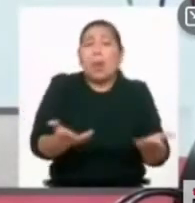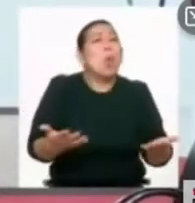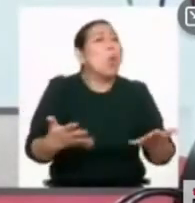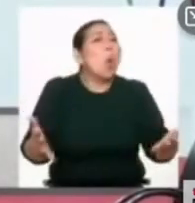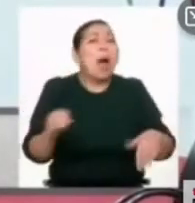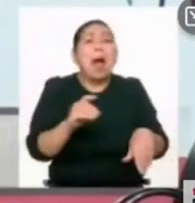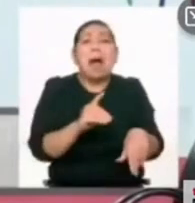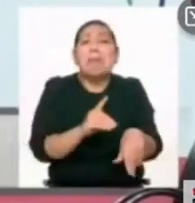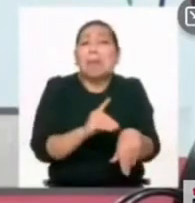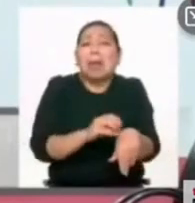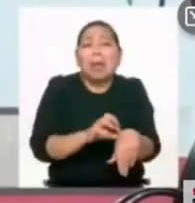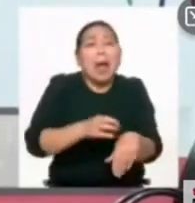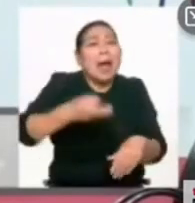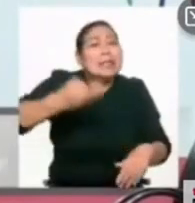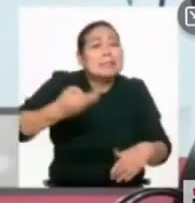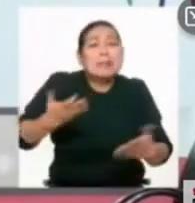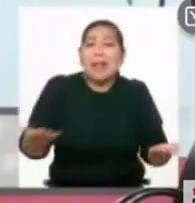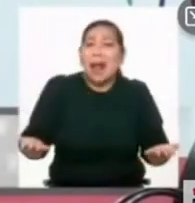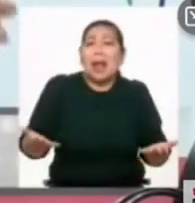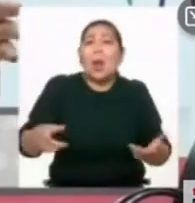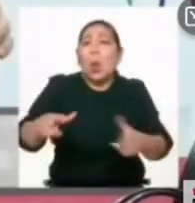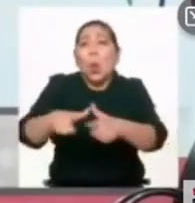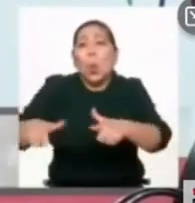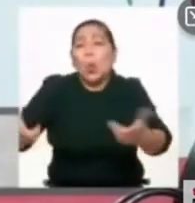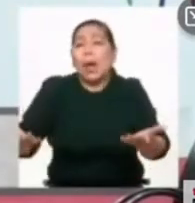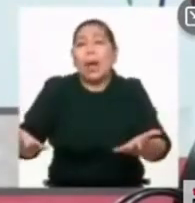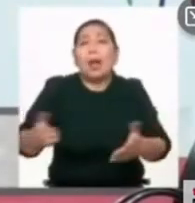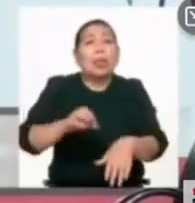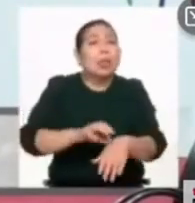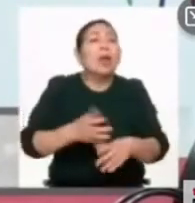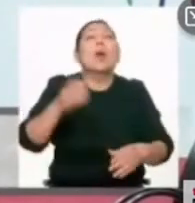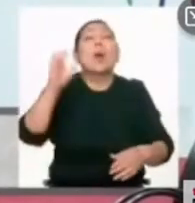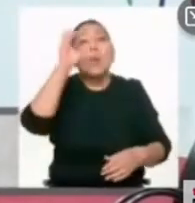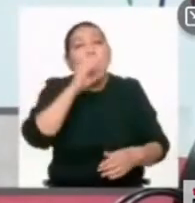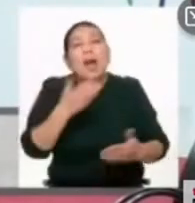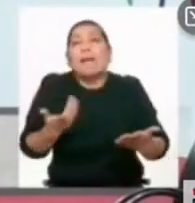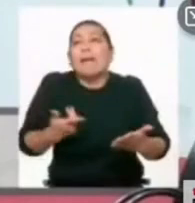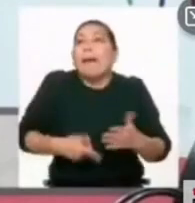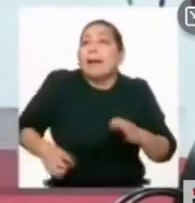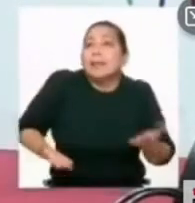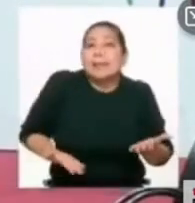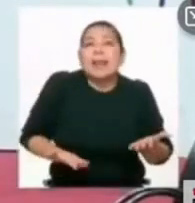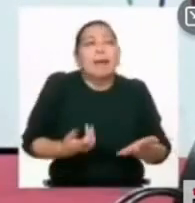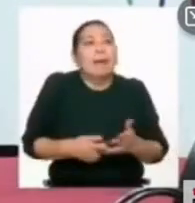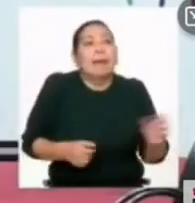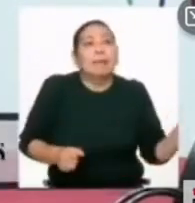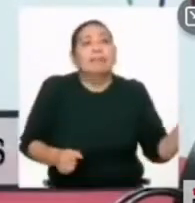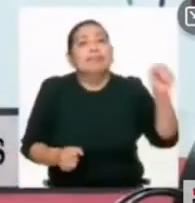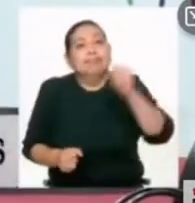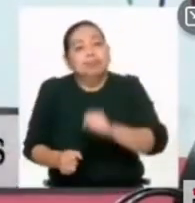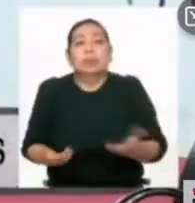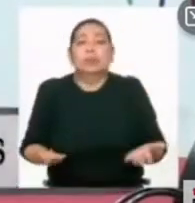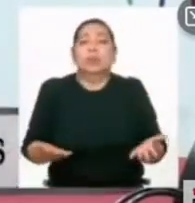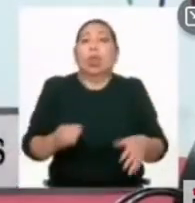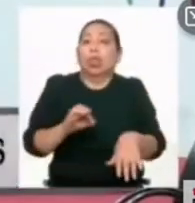no hay médico especialista, ¿no?, en tal materia. Se tiene que tomar, ¿no?, la decisión de que por